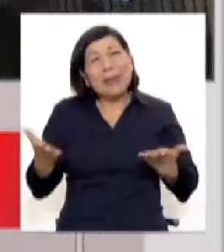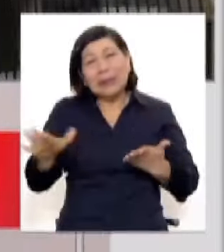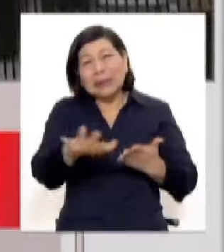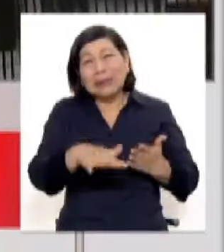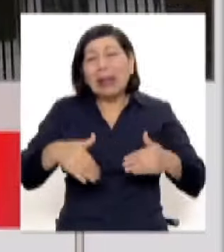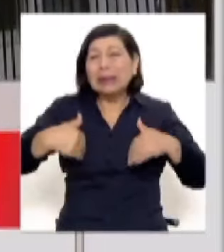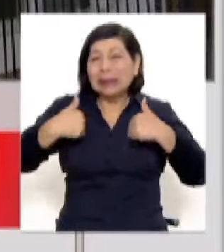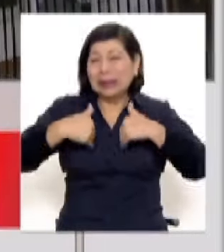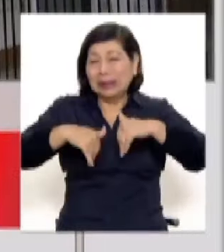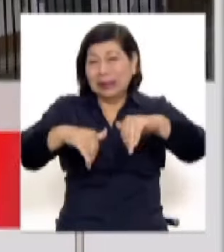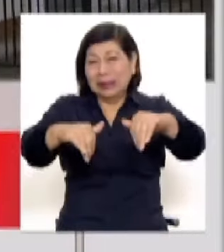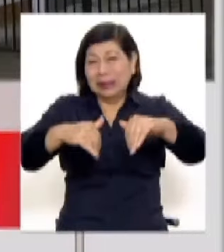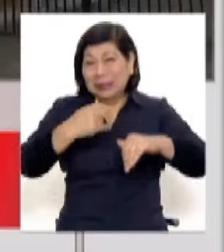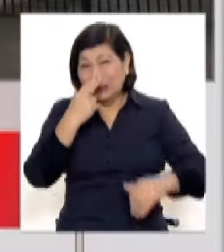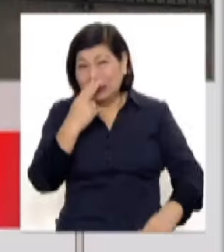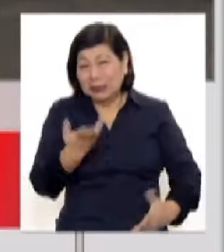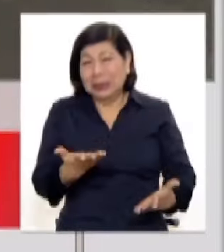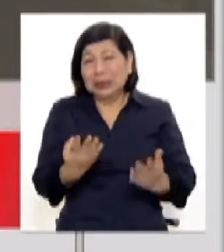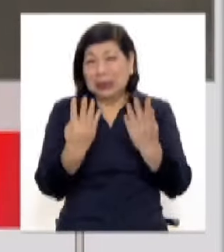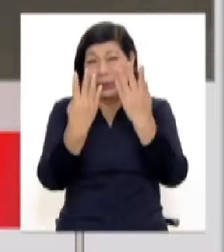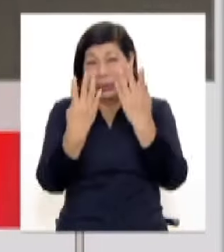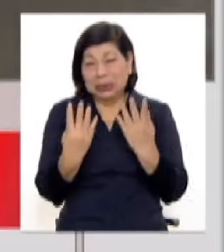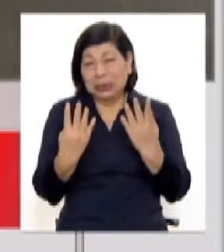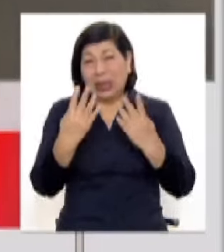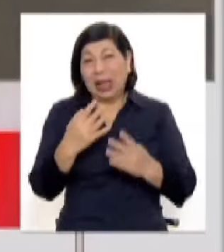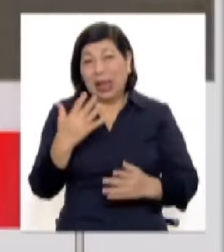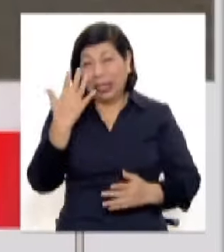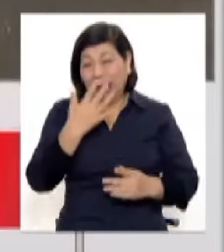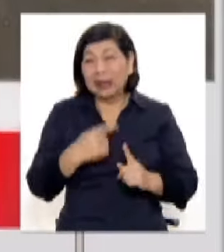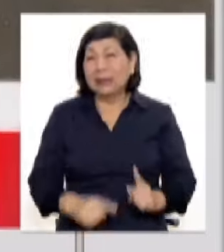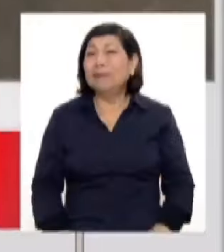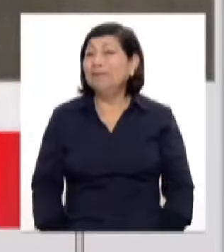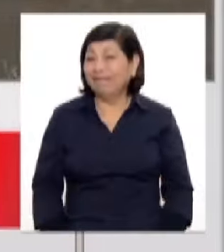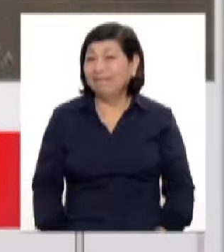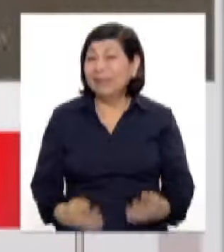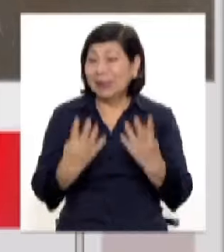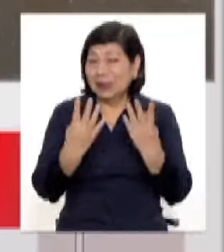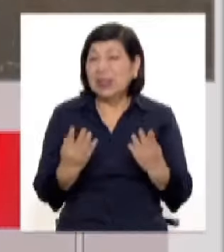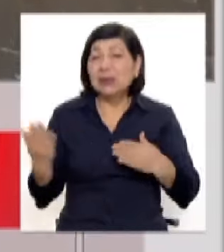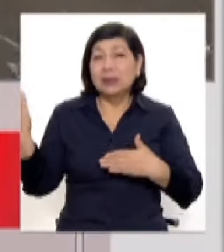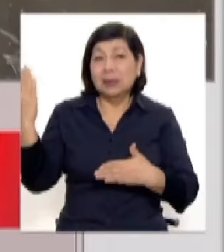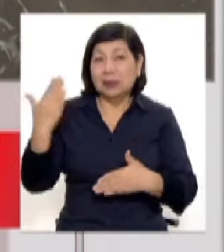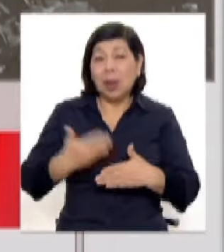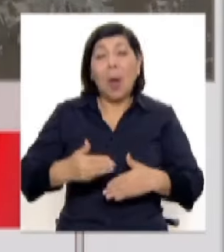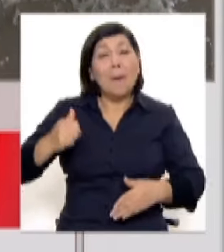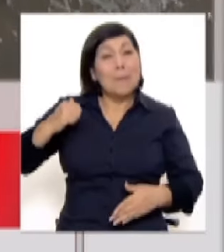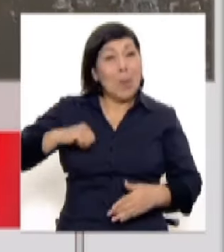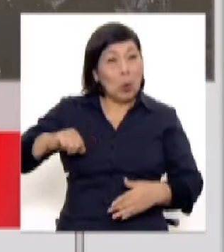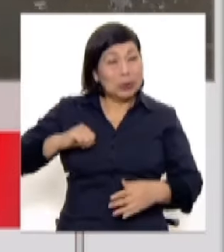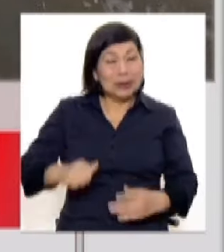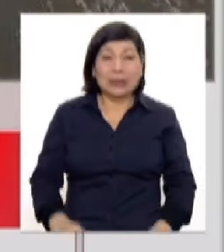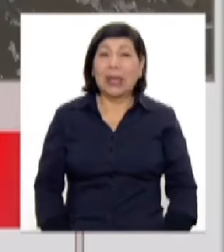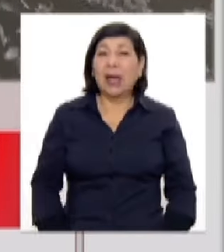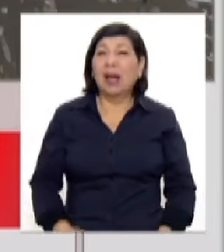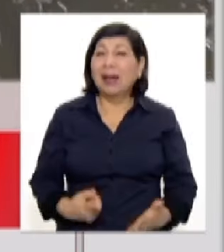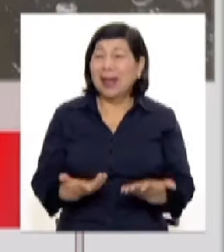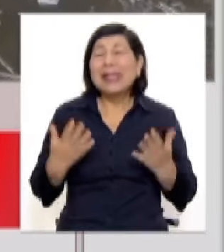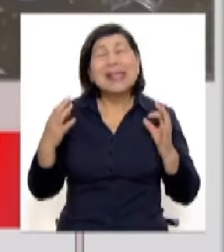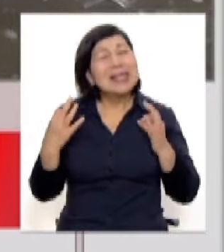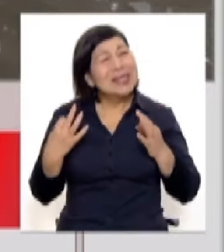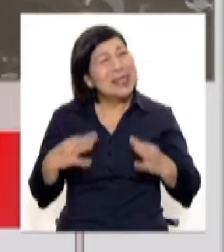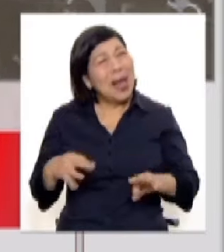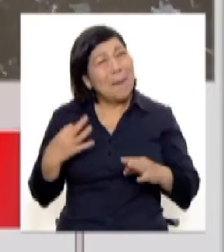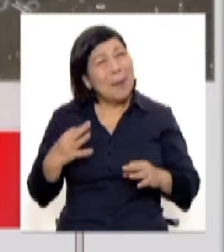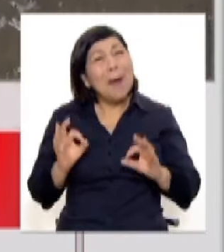en este pasaje que vemos en imágenes con una reja negra, y hay que resaltar que esta reja ha sido colocada por la municipalidad debido a estos